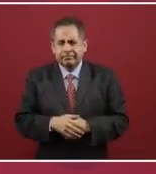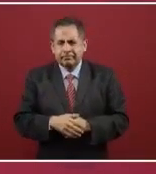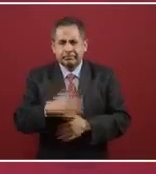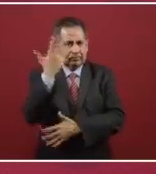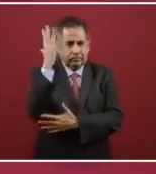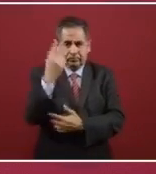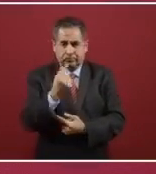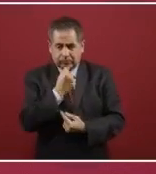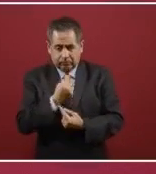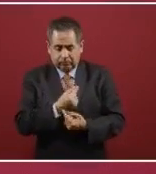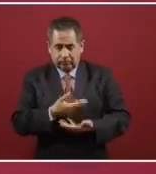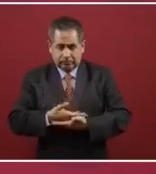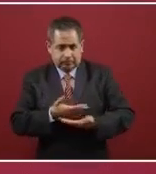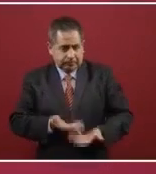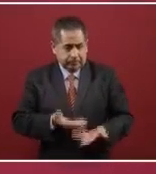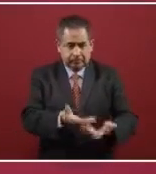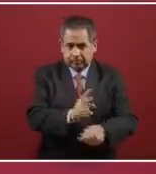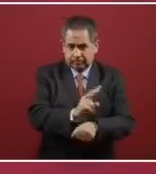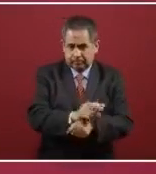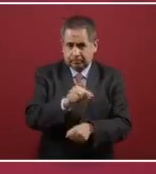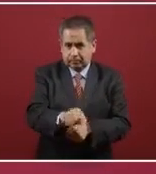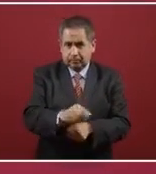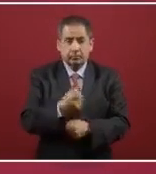estancias infantiles. Imagínense,